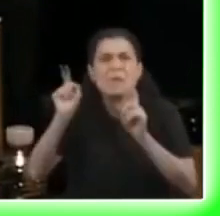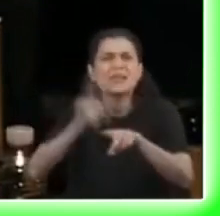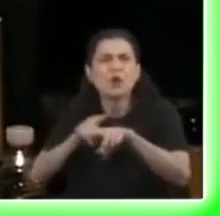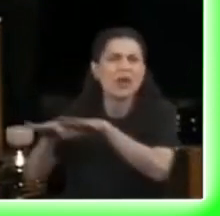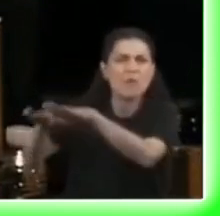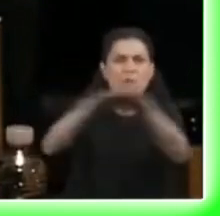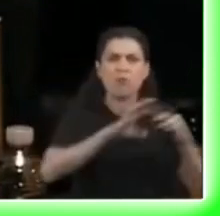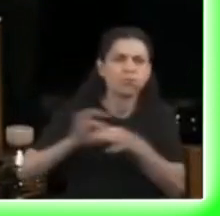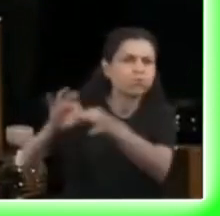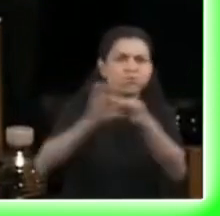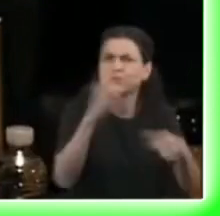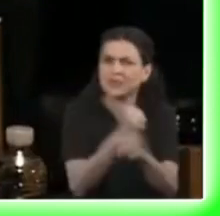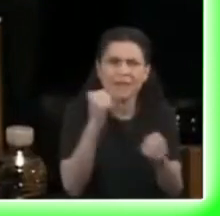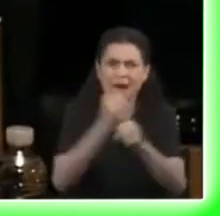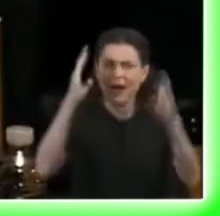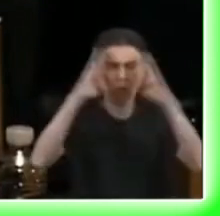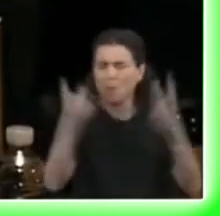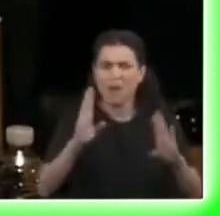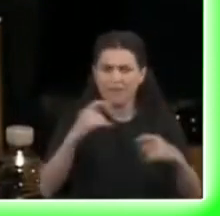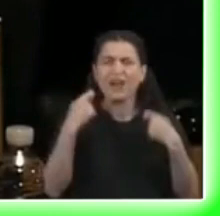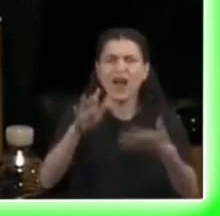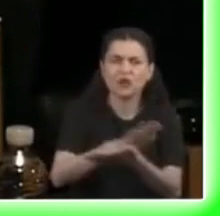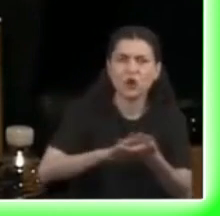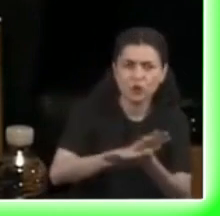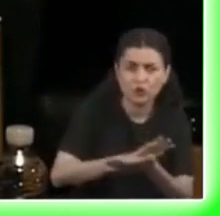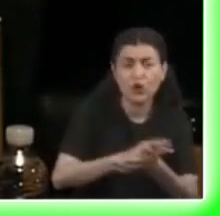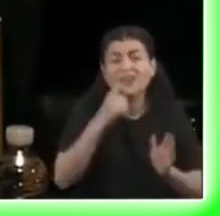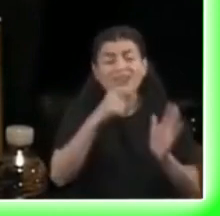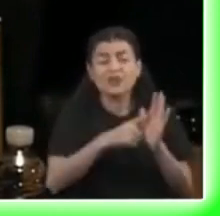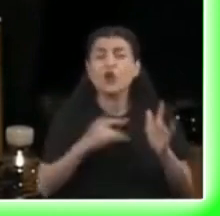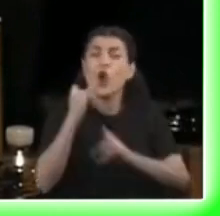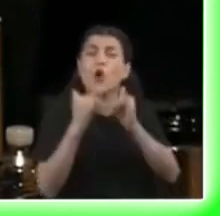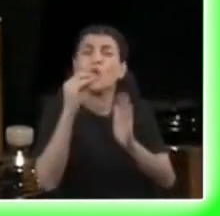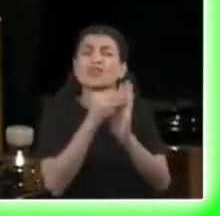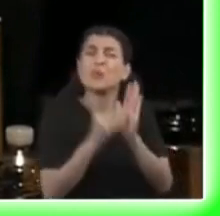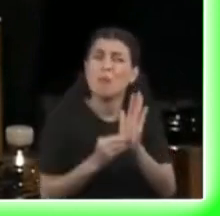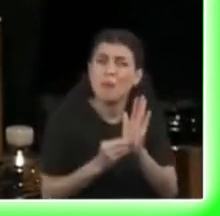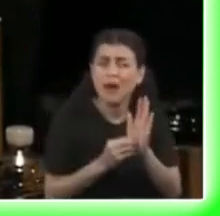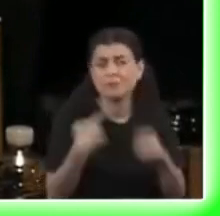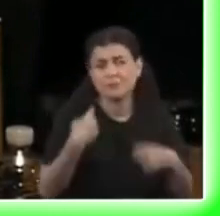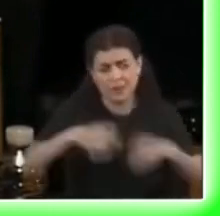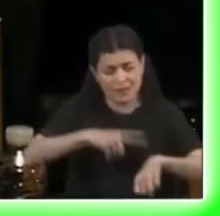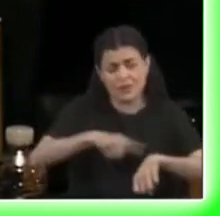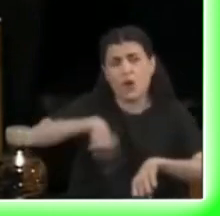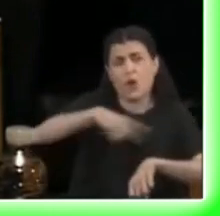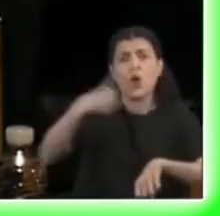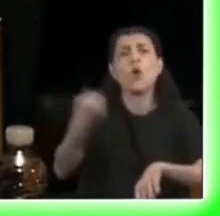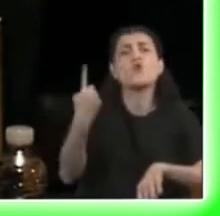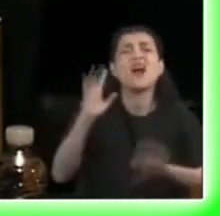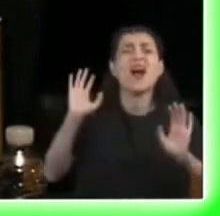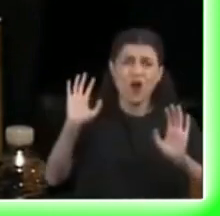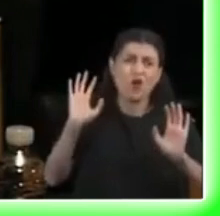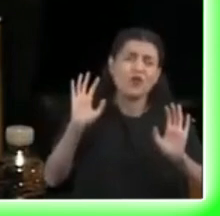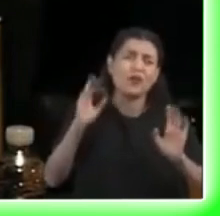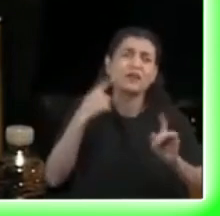tiempo. Aviso que si me pongo a hacer toda la descripción se me va una hora y no quiero arruinarles el día con